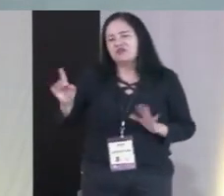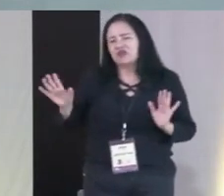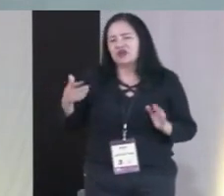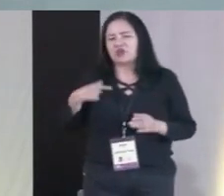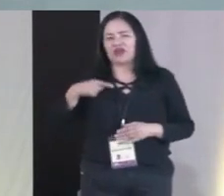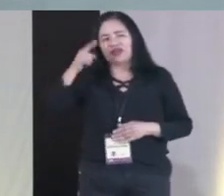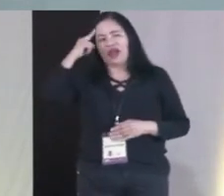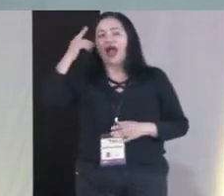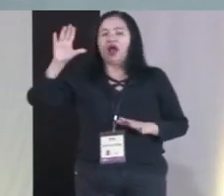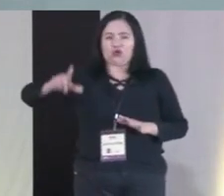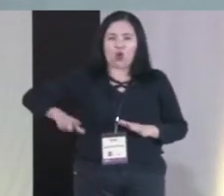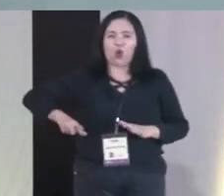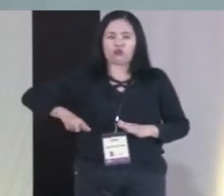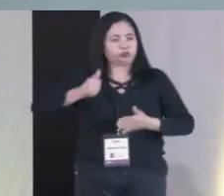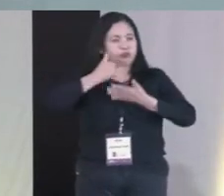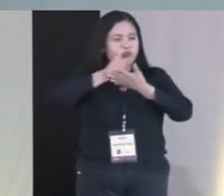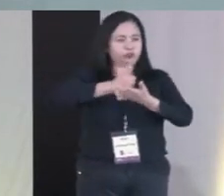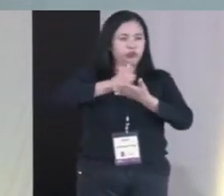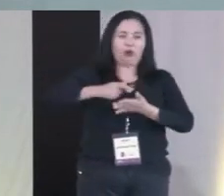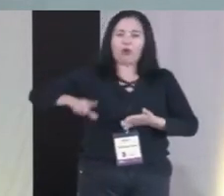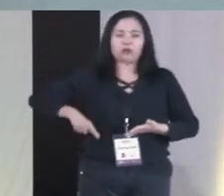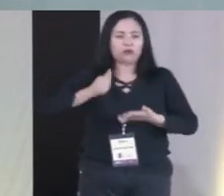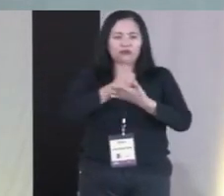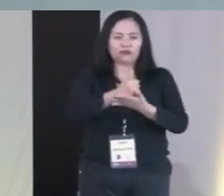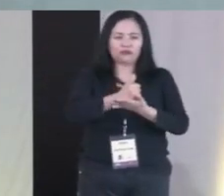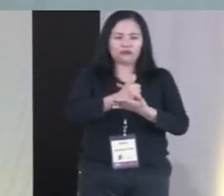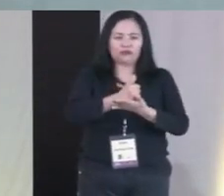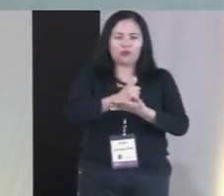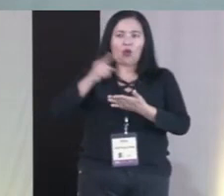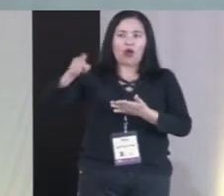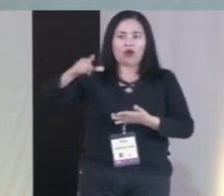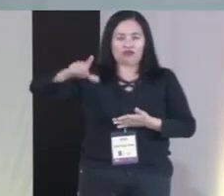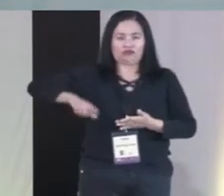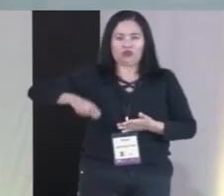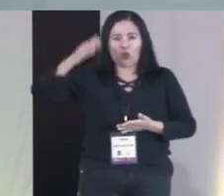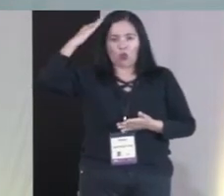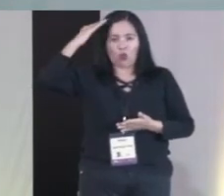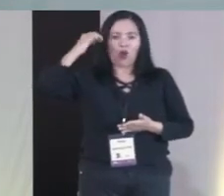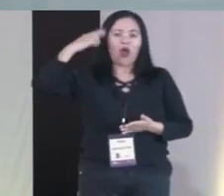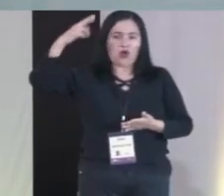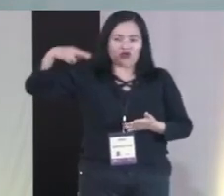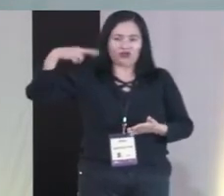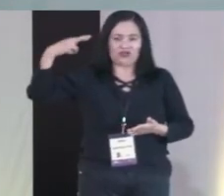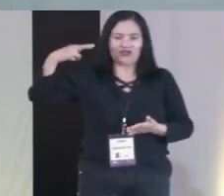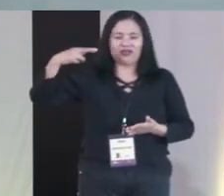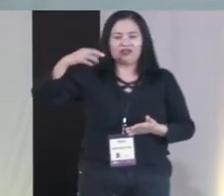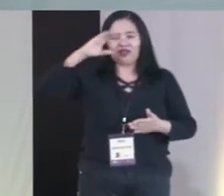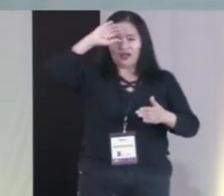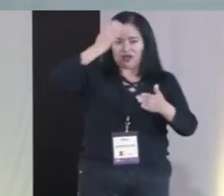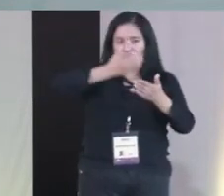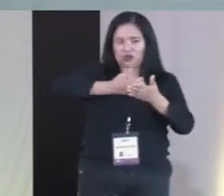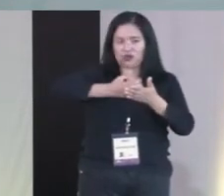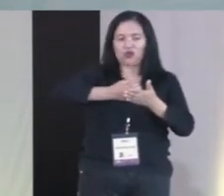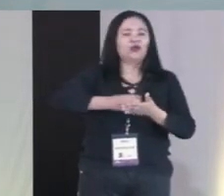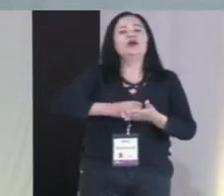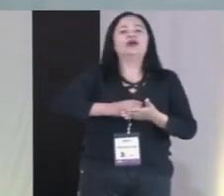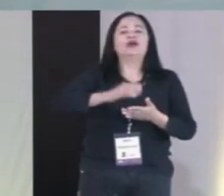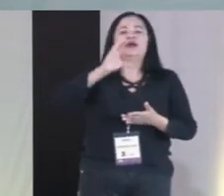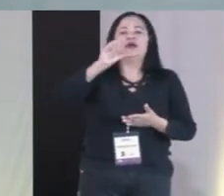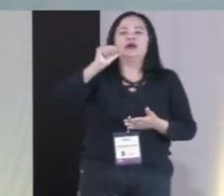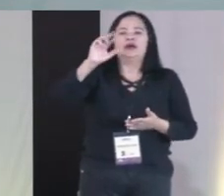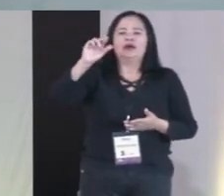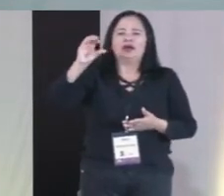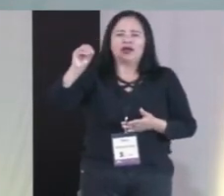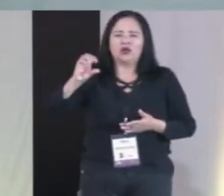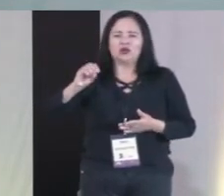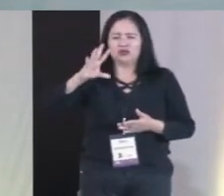digamos, patriótico de servir a sus soberanos, los reyes católicos o Carlos V.